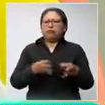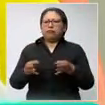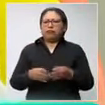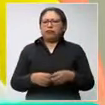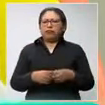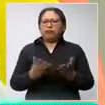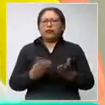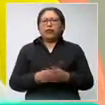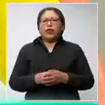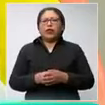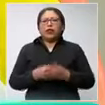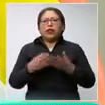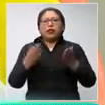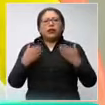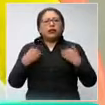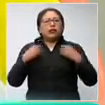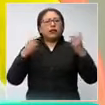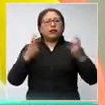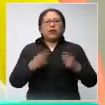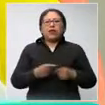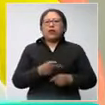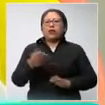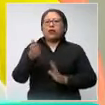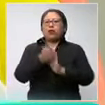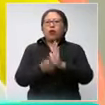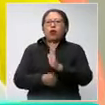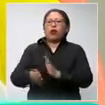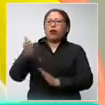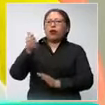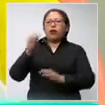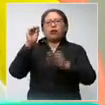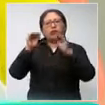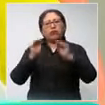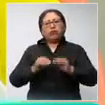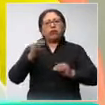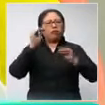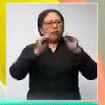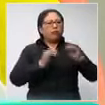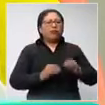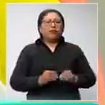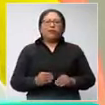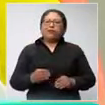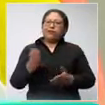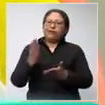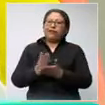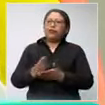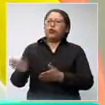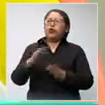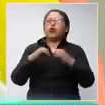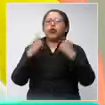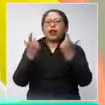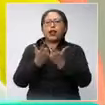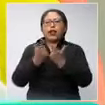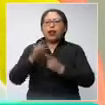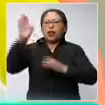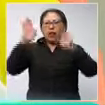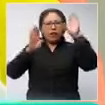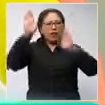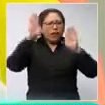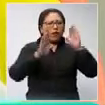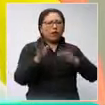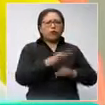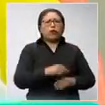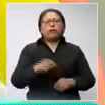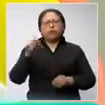está agotado el modelo de que los juristas sean los que hacen las transformaciones en la justicia. Esta es una construcción social en la que hay que escuchar esos